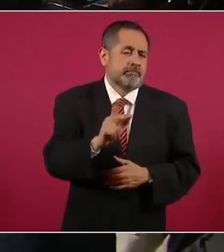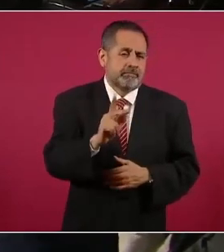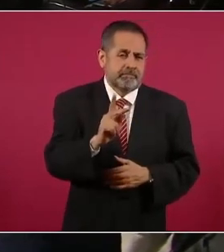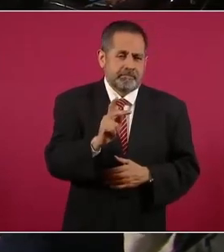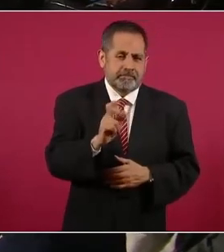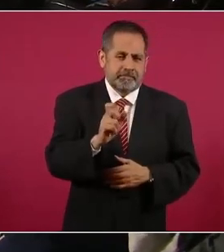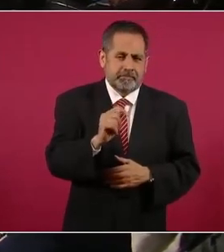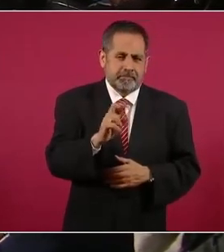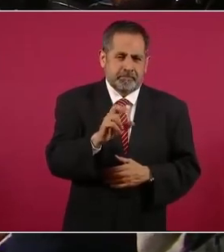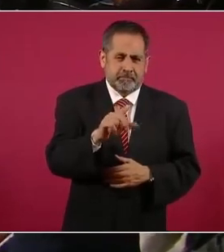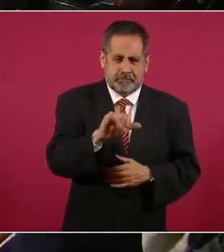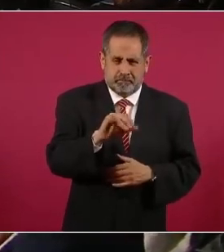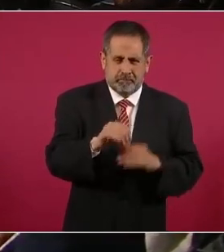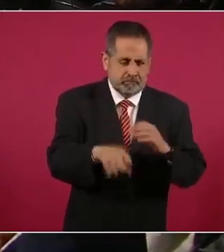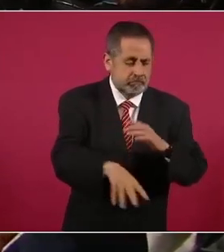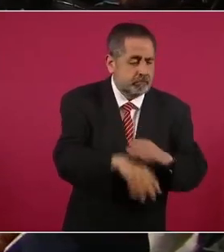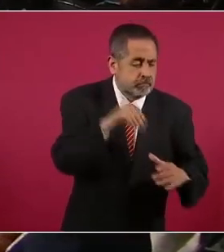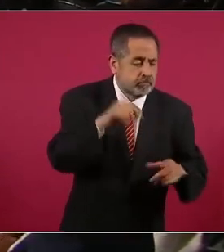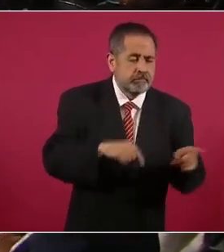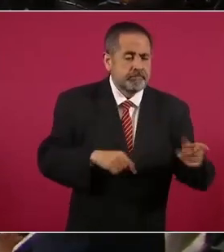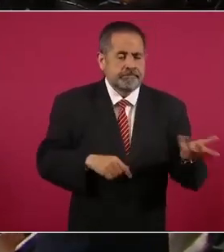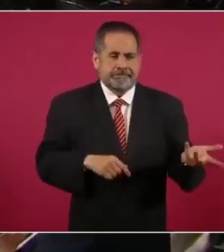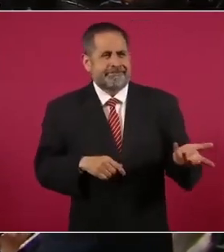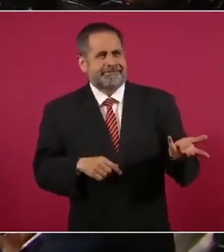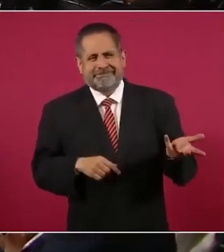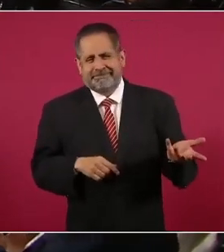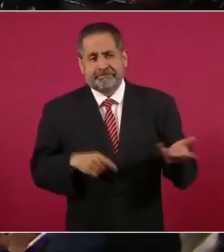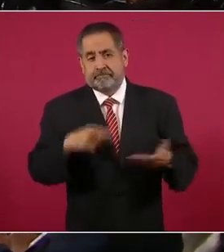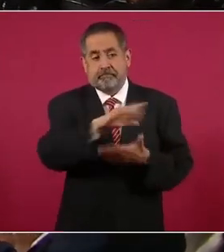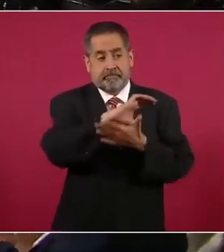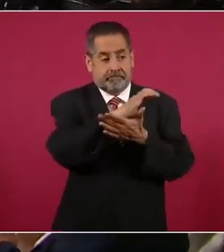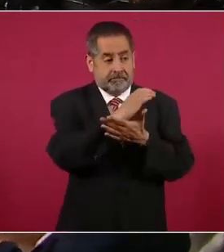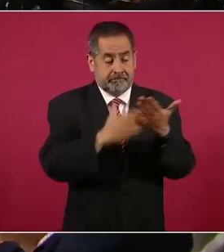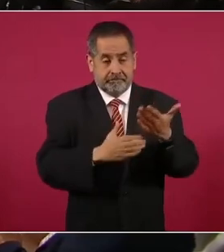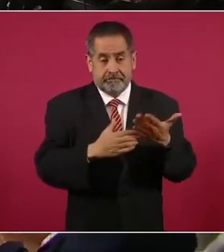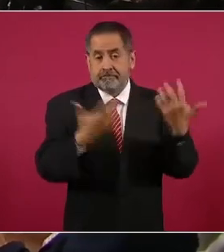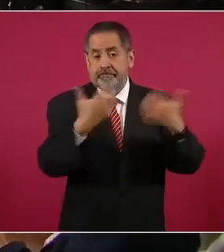hay uno de la empresa Talos,